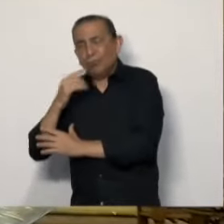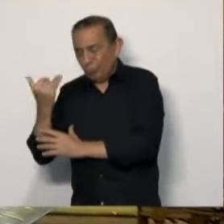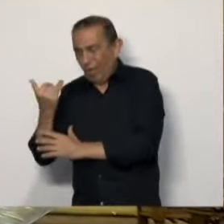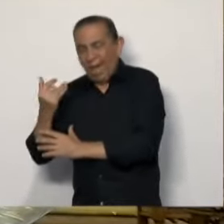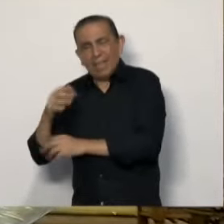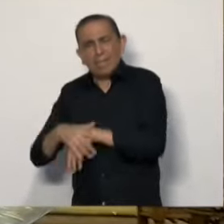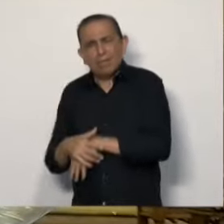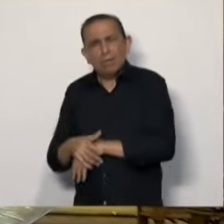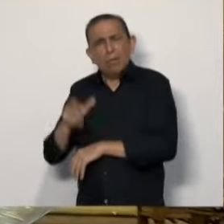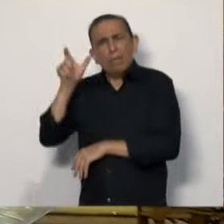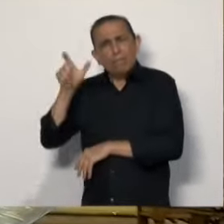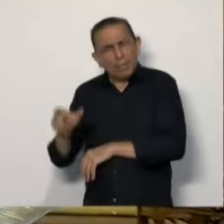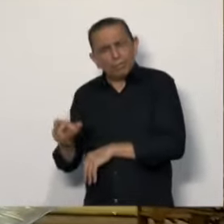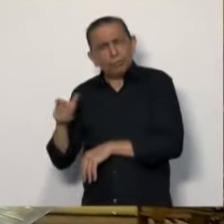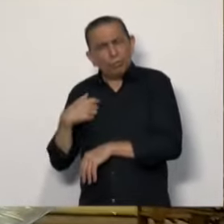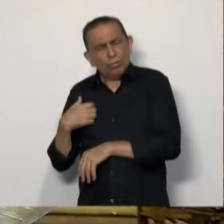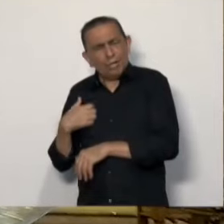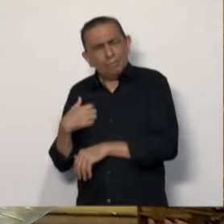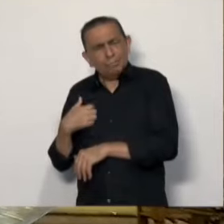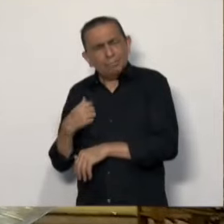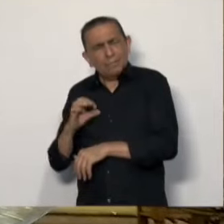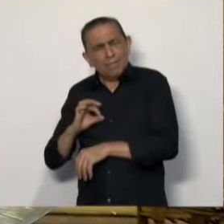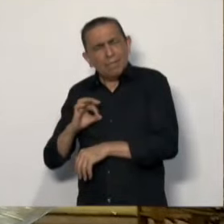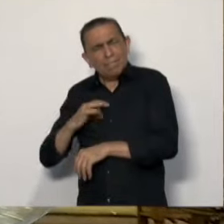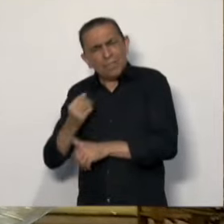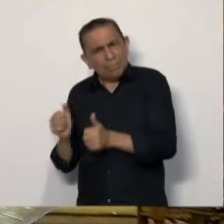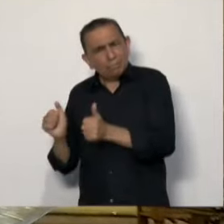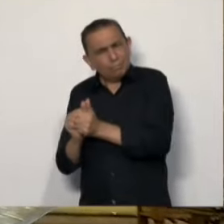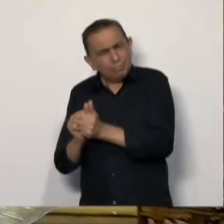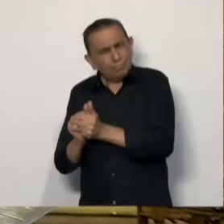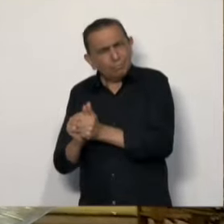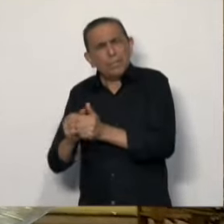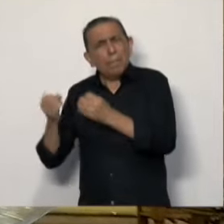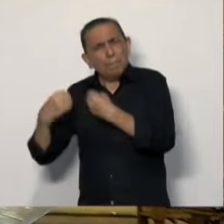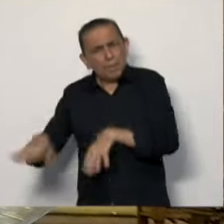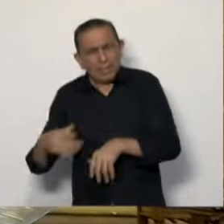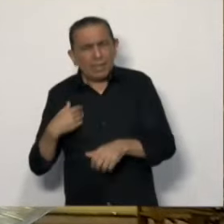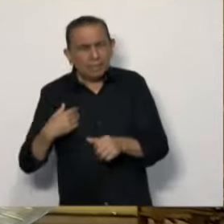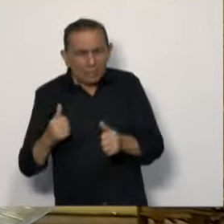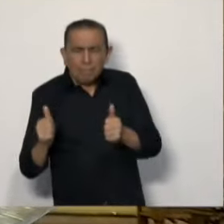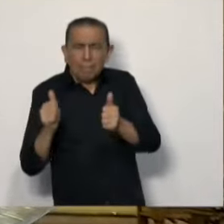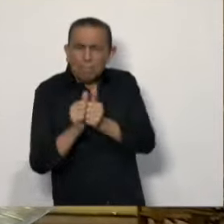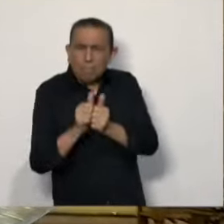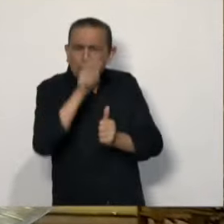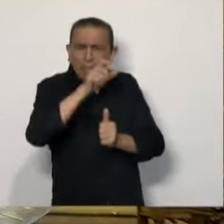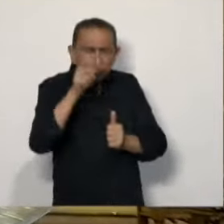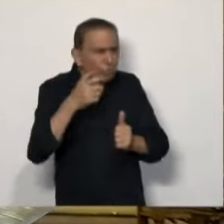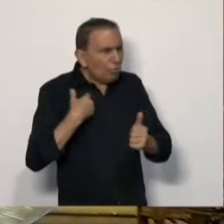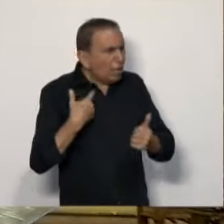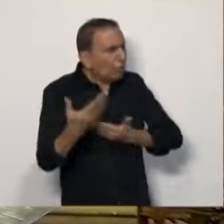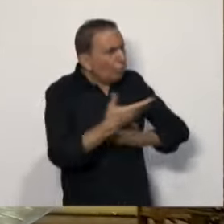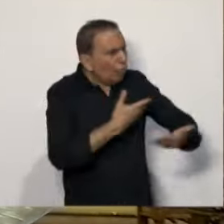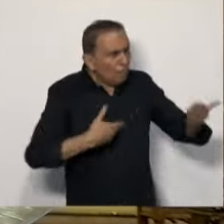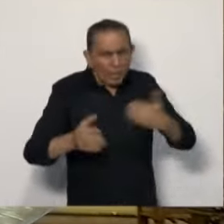que tiene apego a su vida la perderá, y el que no está apegado a su vida en este mundo la conservará para la